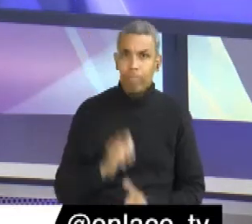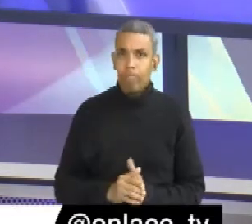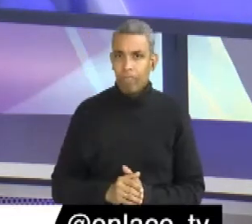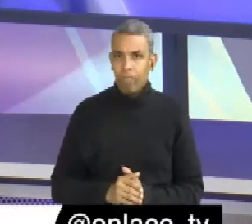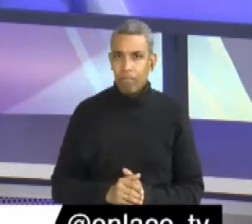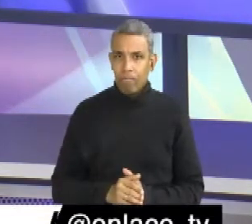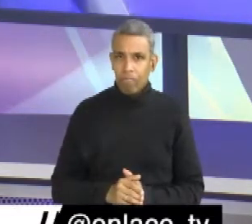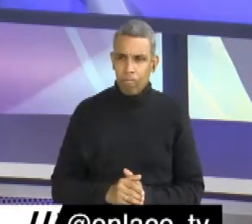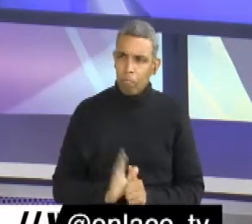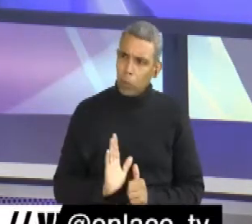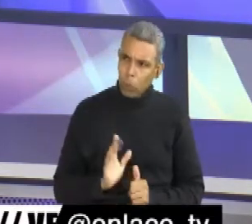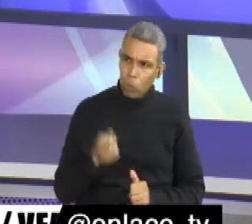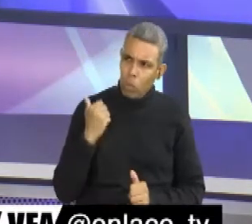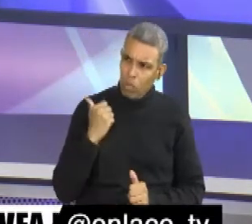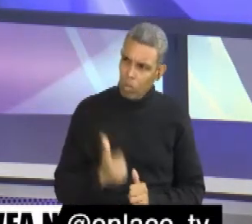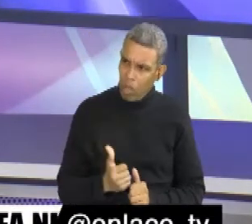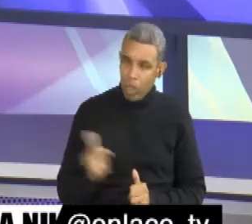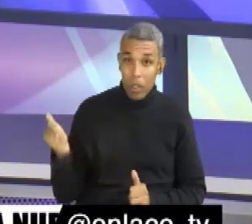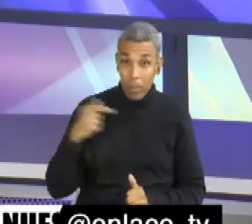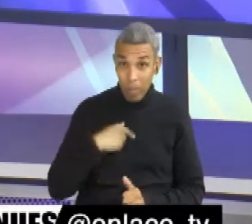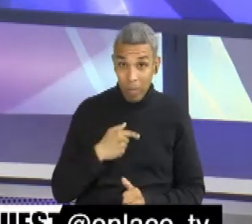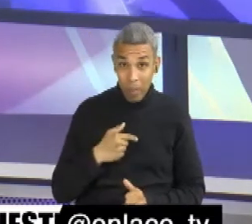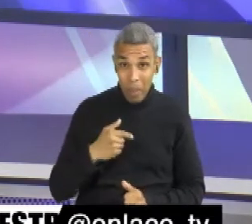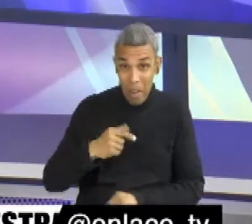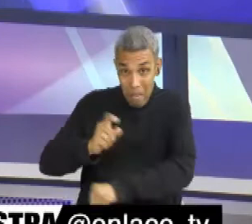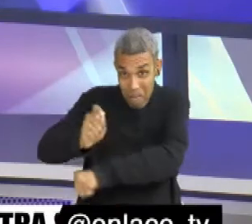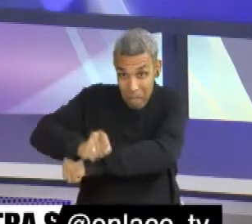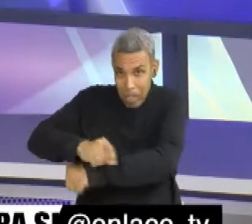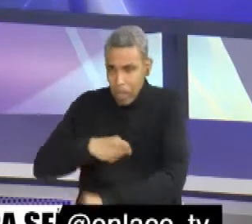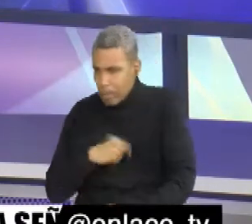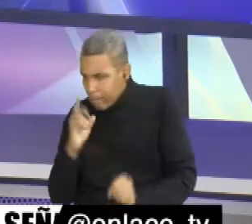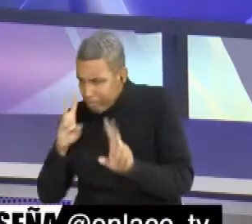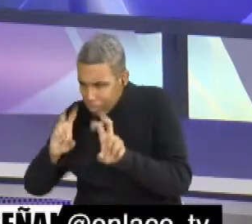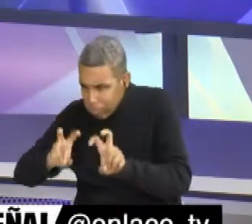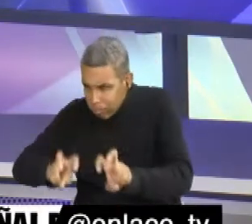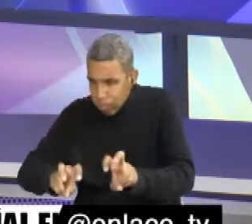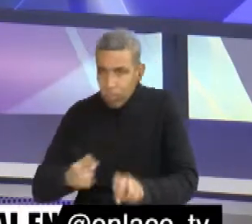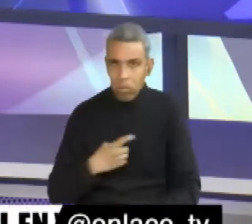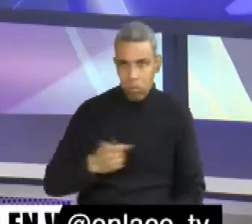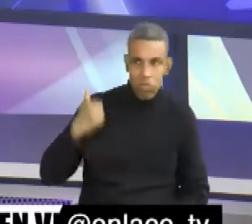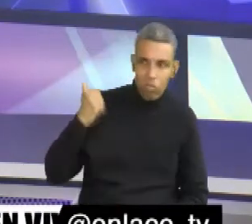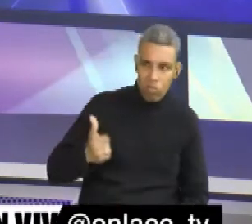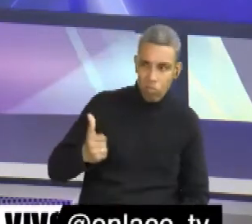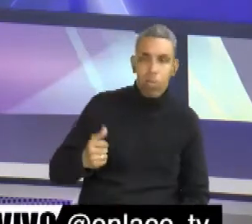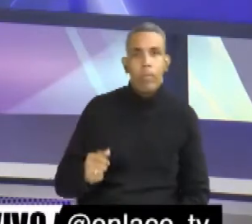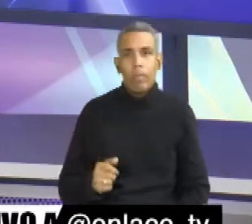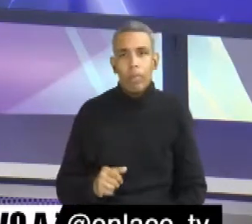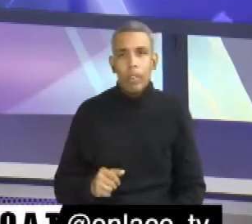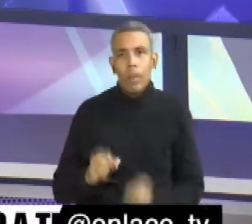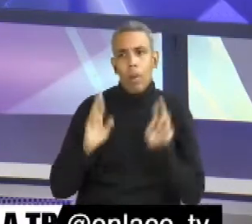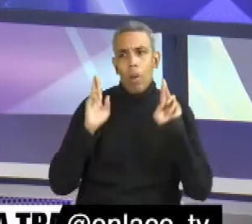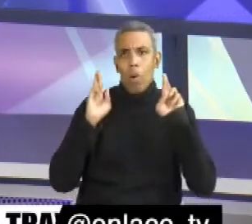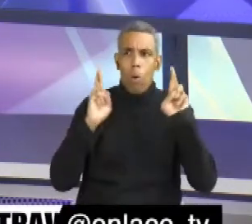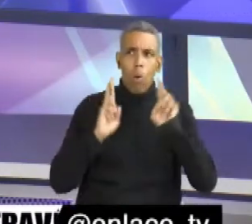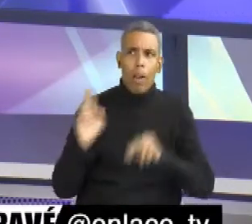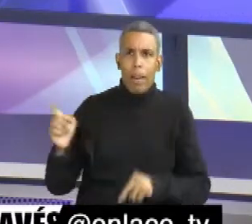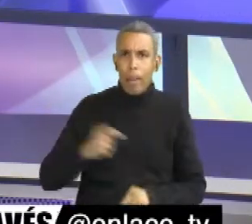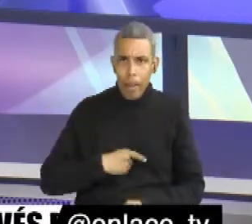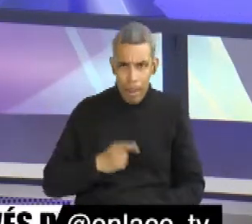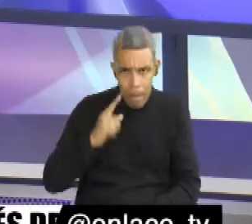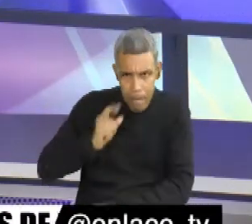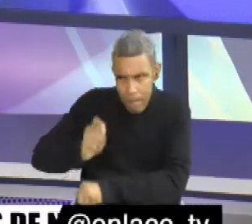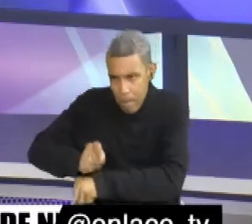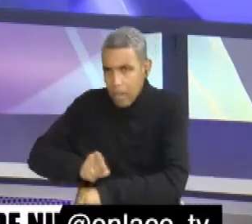complacido por este anuncio y reiteró que espera que las licencias ambientales del relleno sanitario Yerbabuena sean revocadas. Con el mandatario se encuentra nuestra